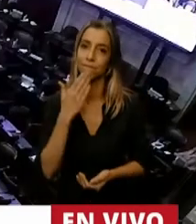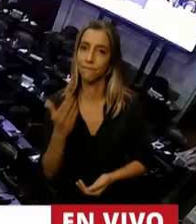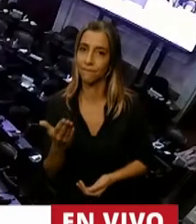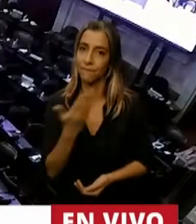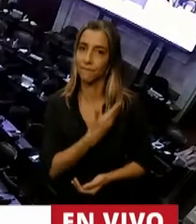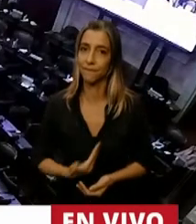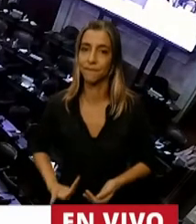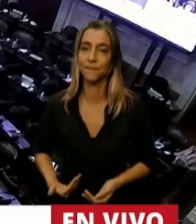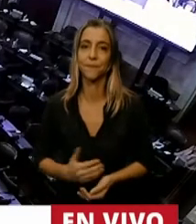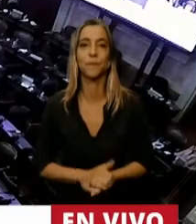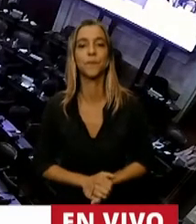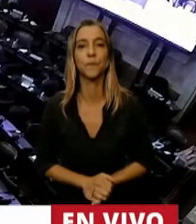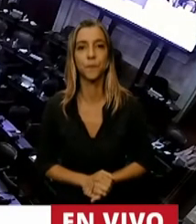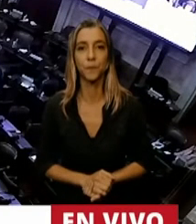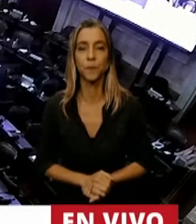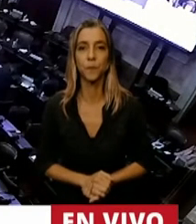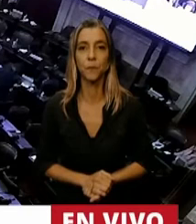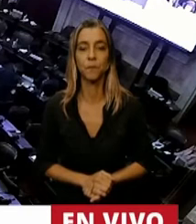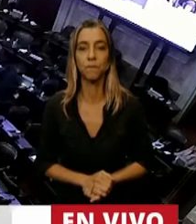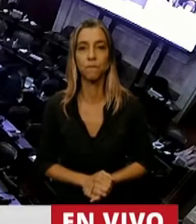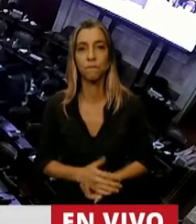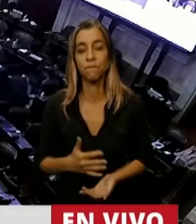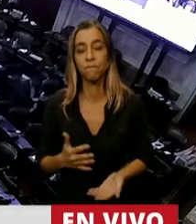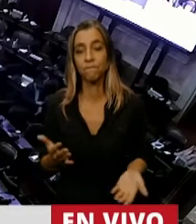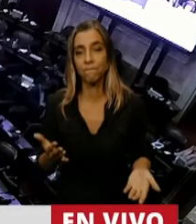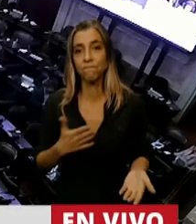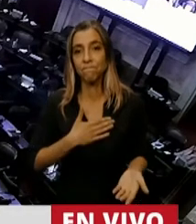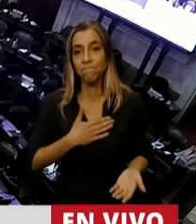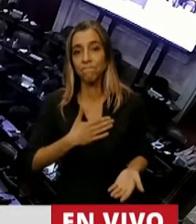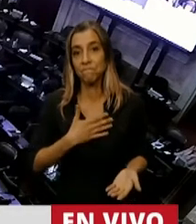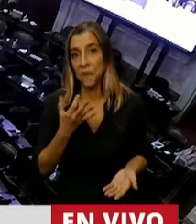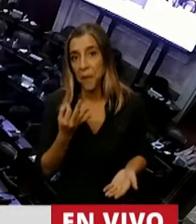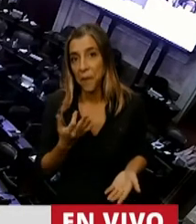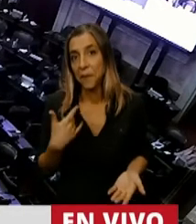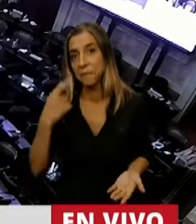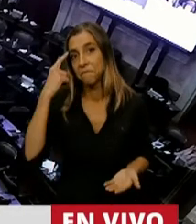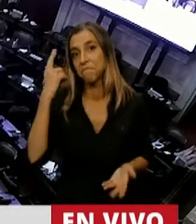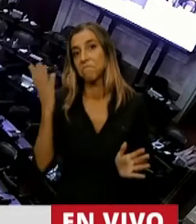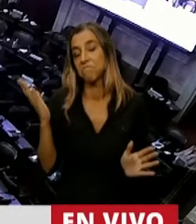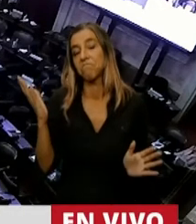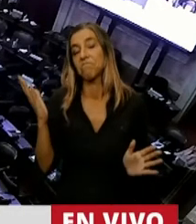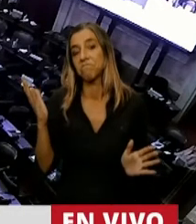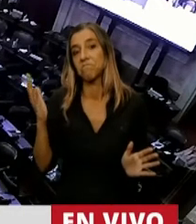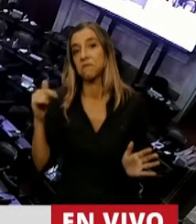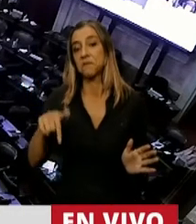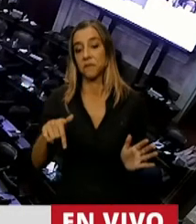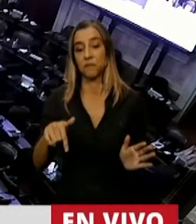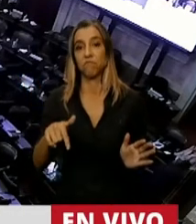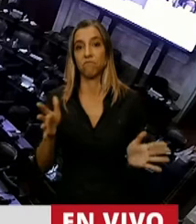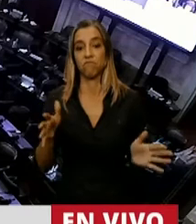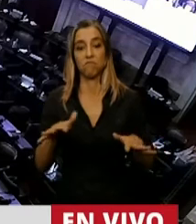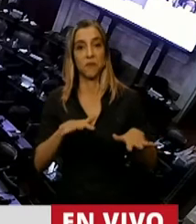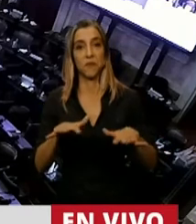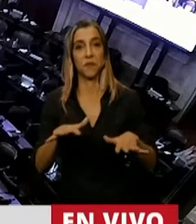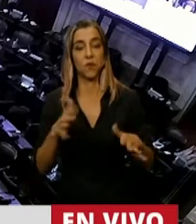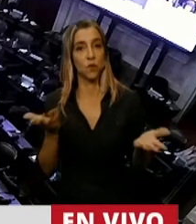Gracias, señor presidente. Sinceramente, esperaba que estuvieran dadas las condiciones